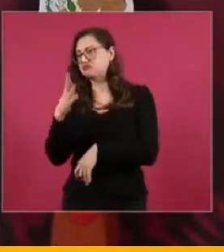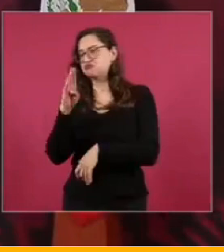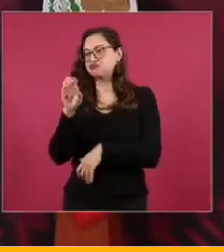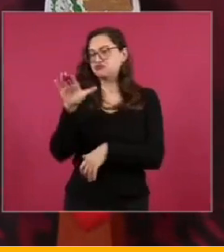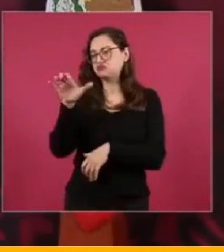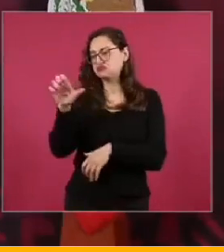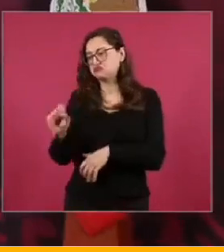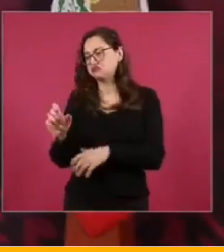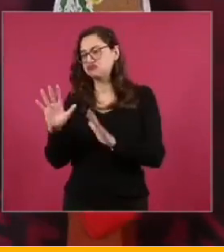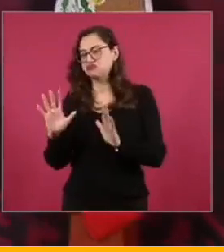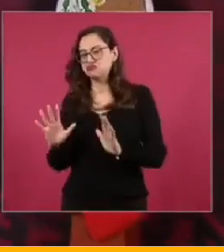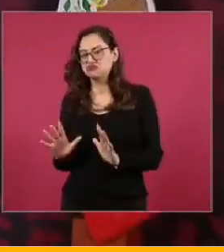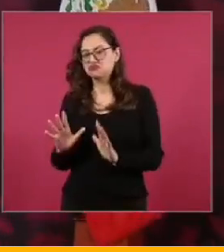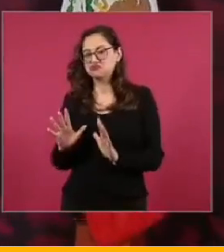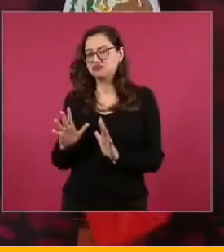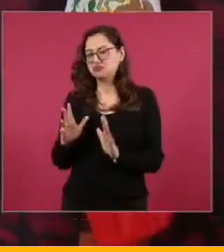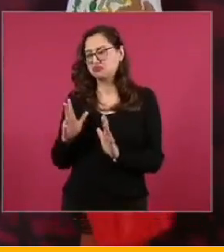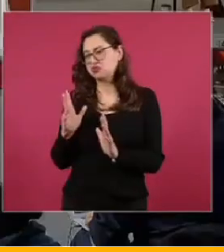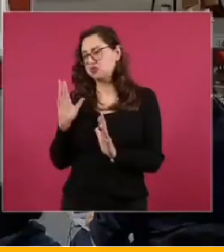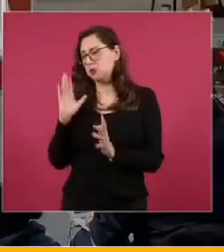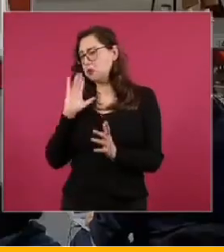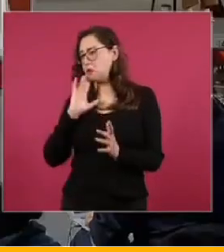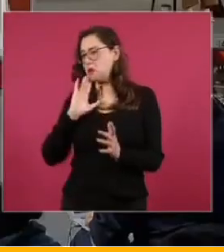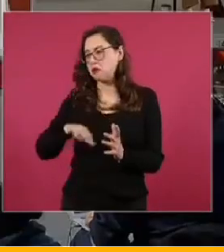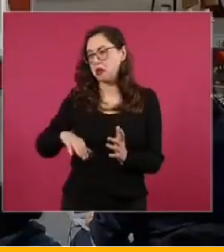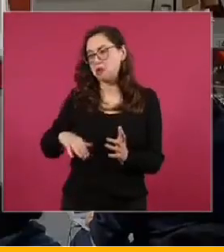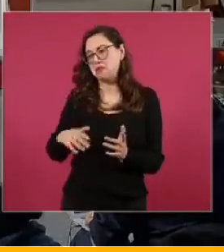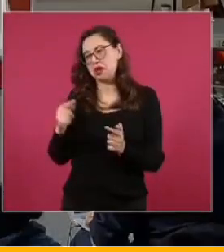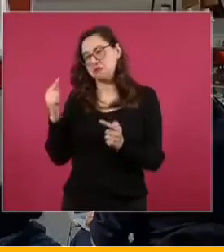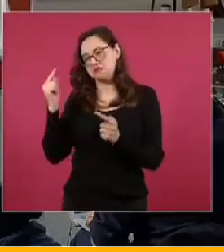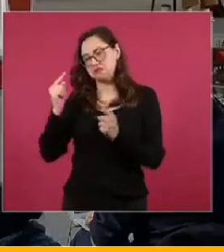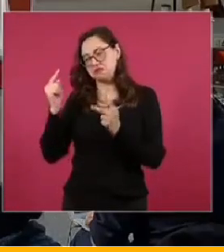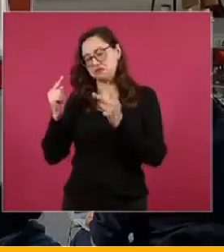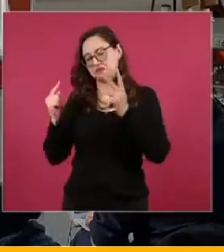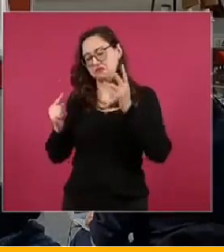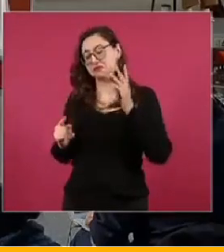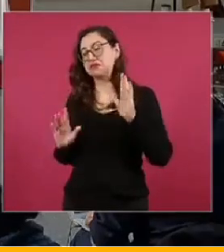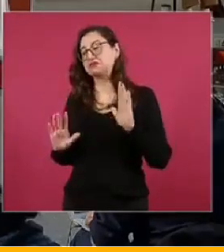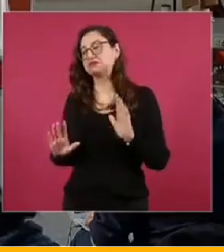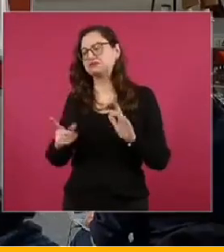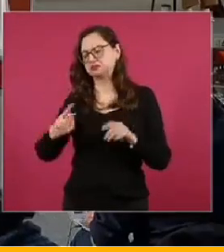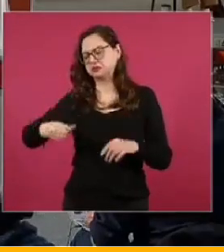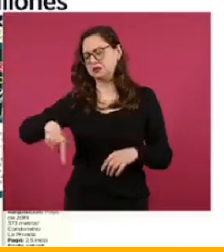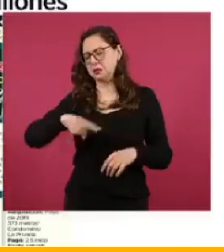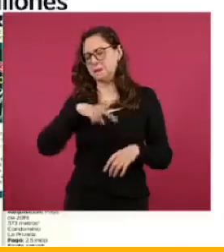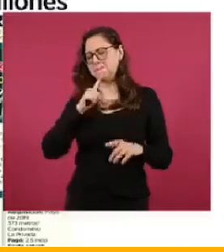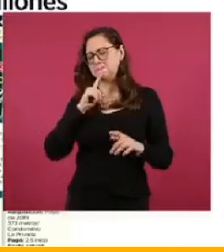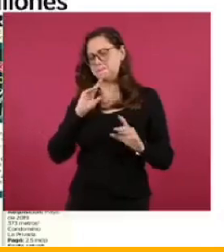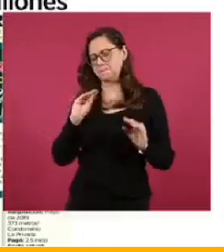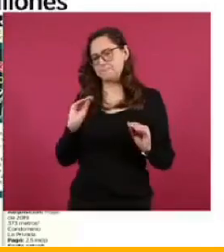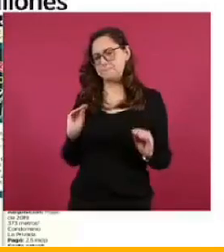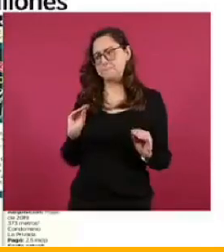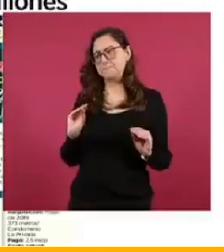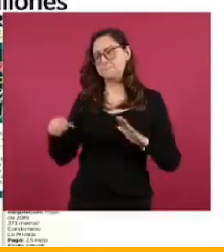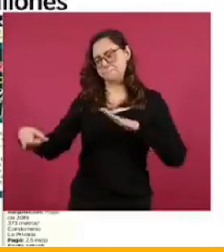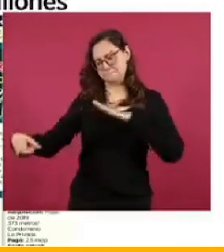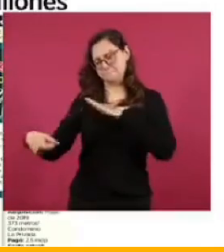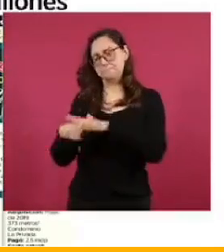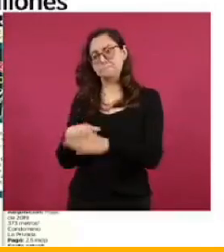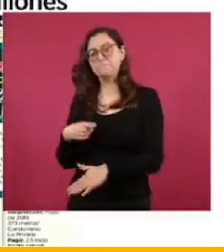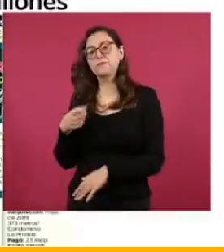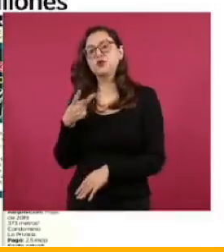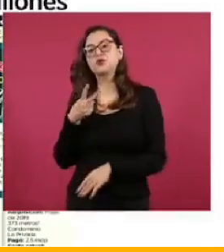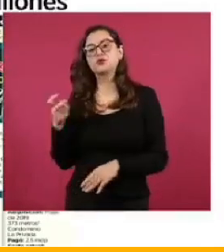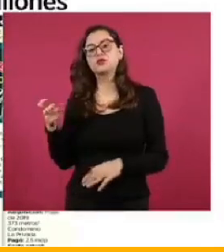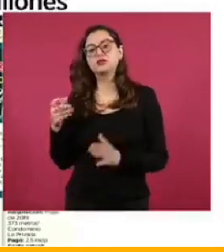que mire, arranca Dos Bocas al 50%. Bueno, pues de esa refinería.